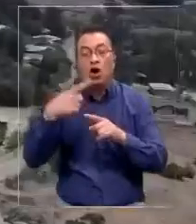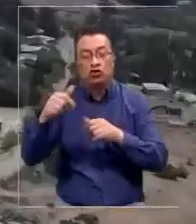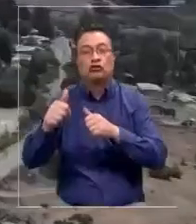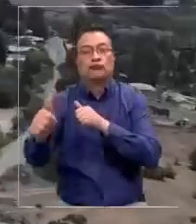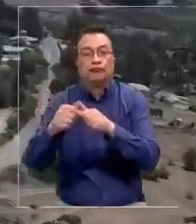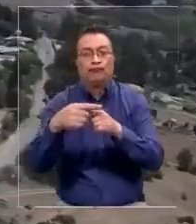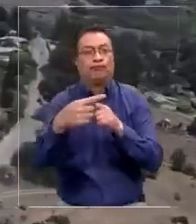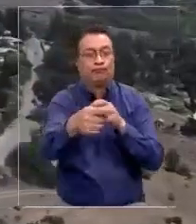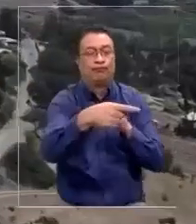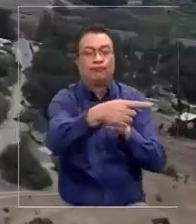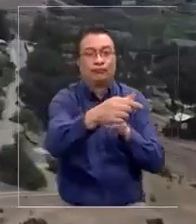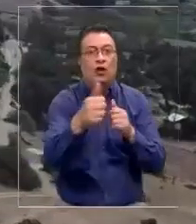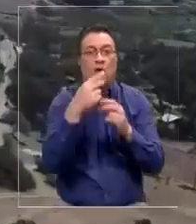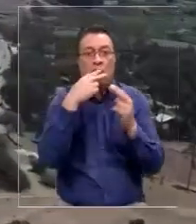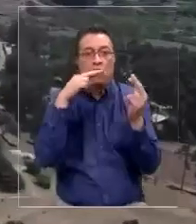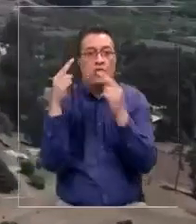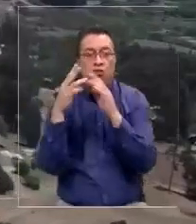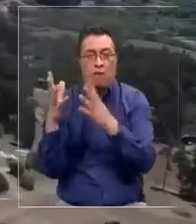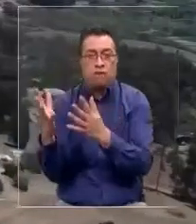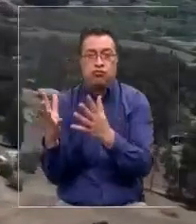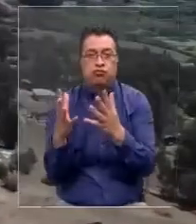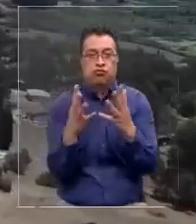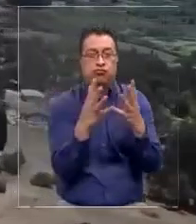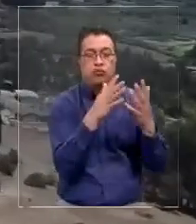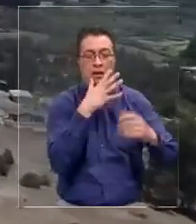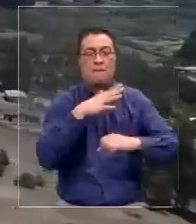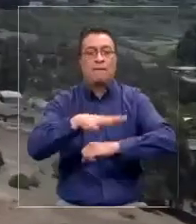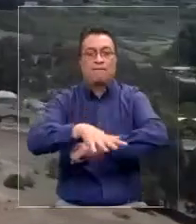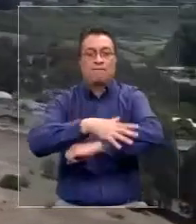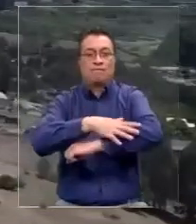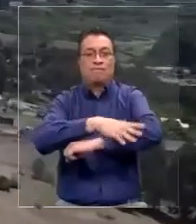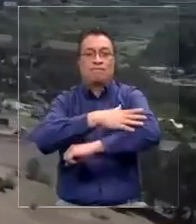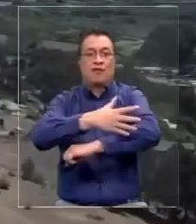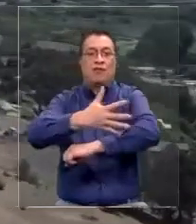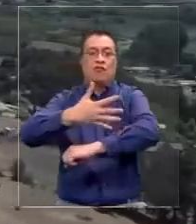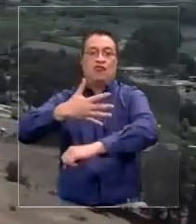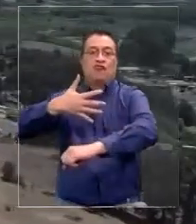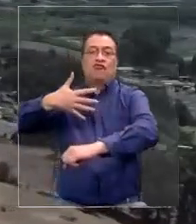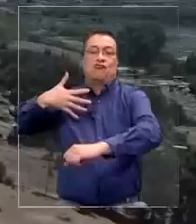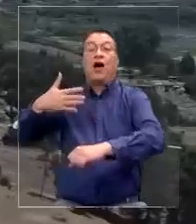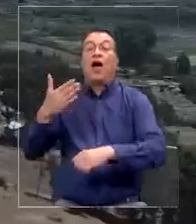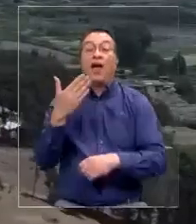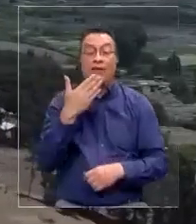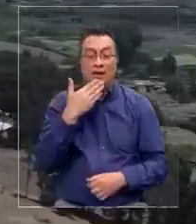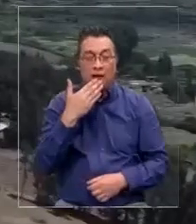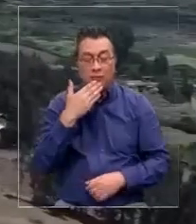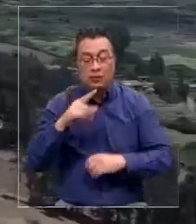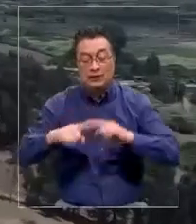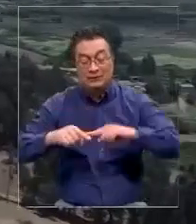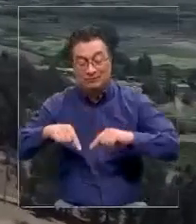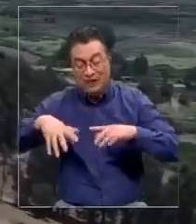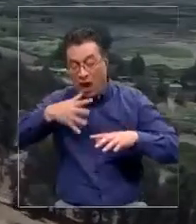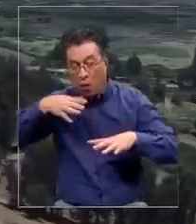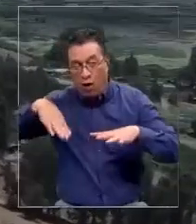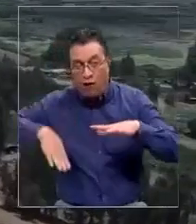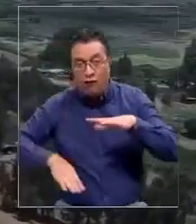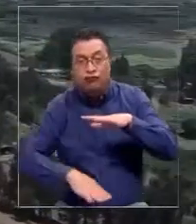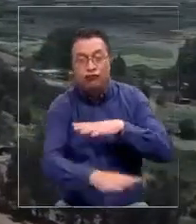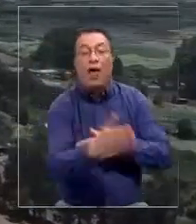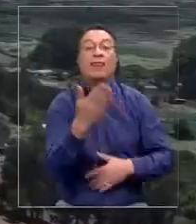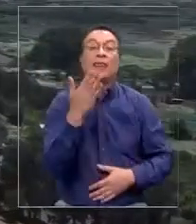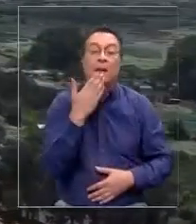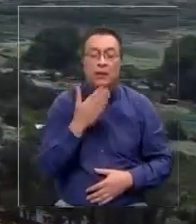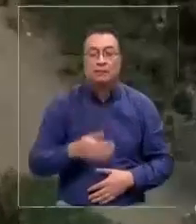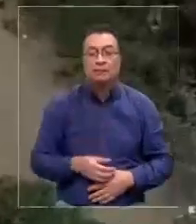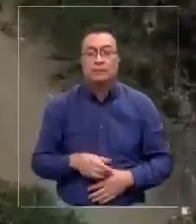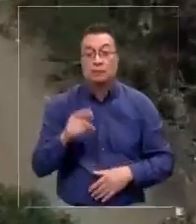interior, producto de los vientos que soplan del mar hacia los valles y de la infiltración de las napas subterráneas. Don